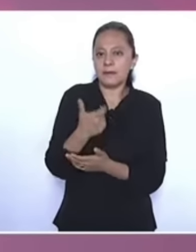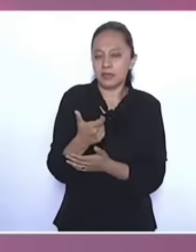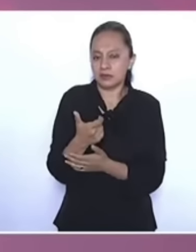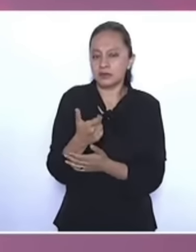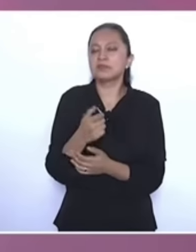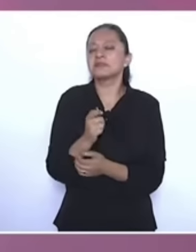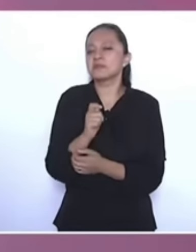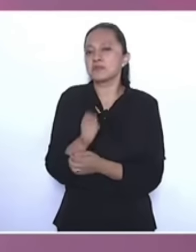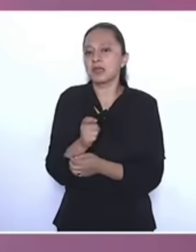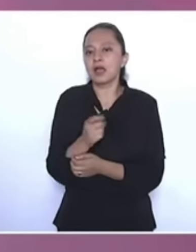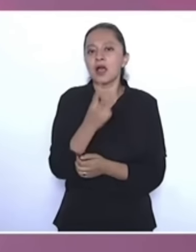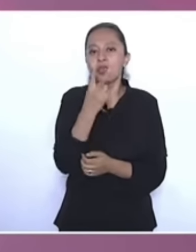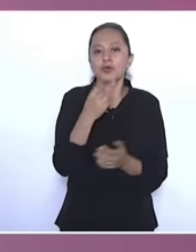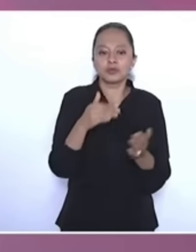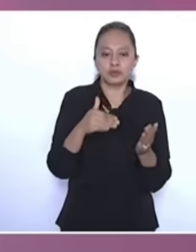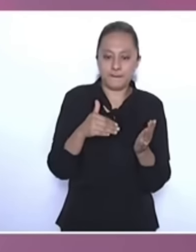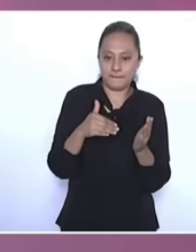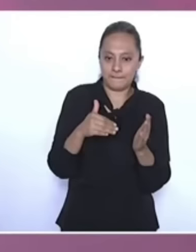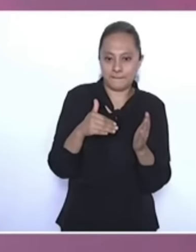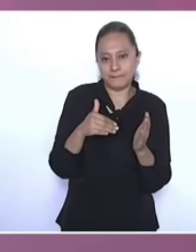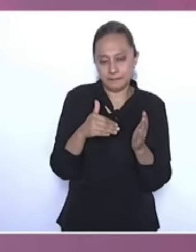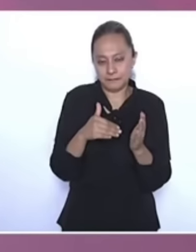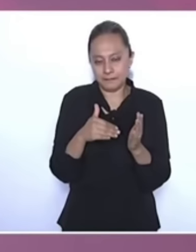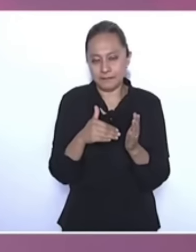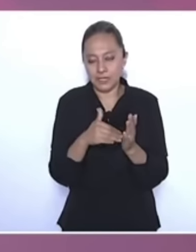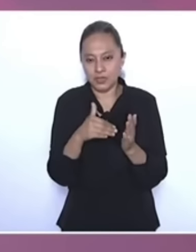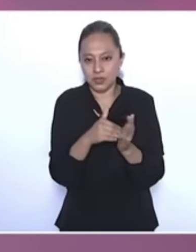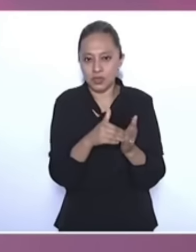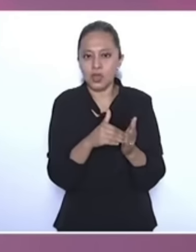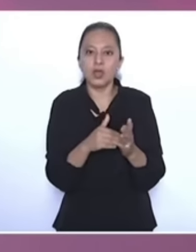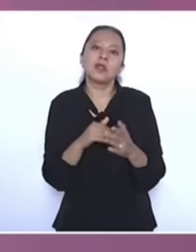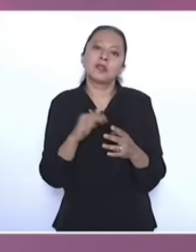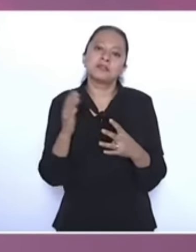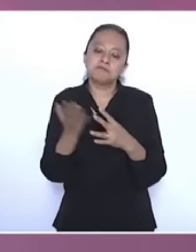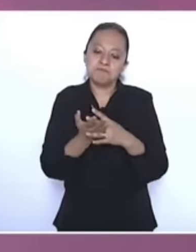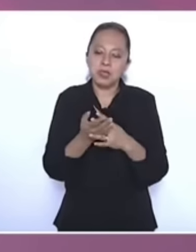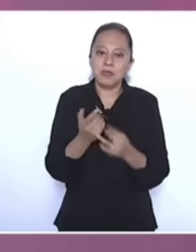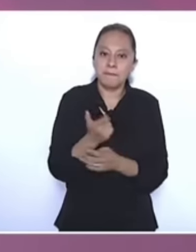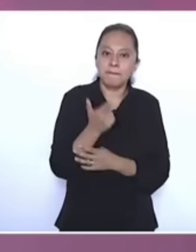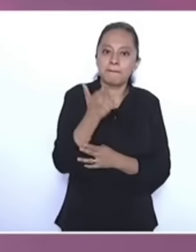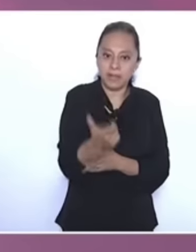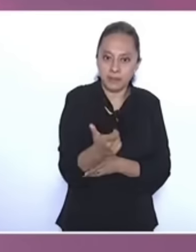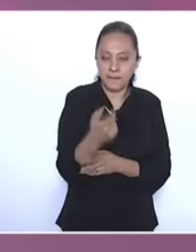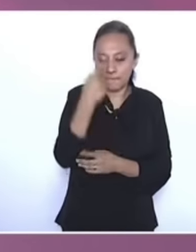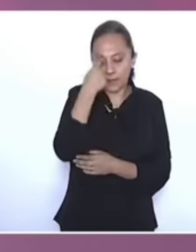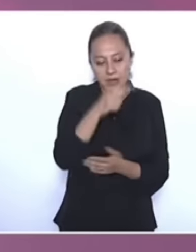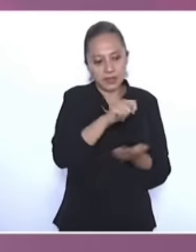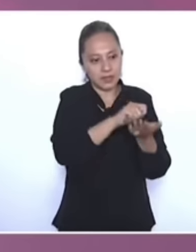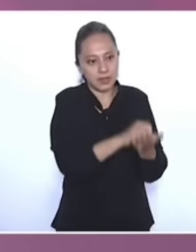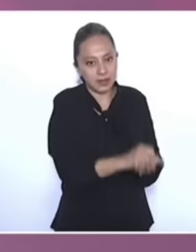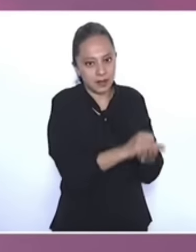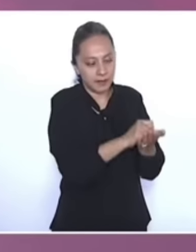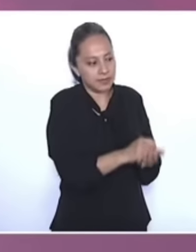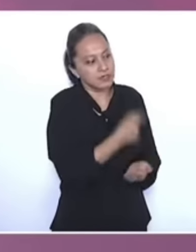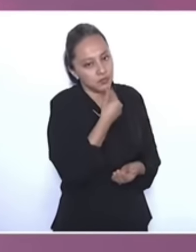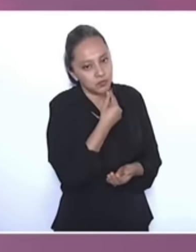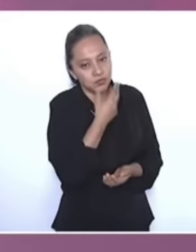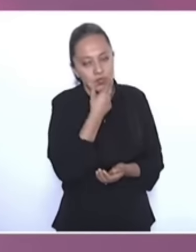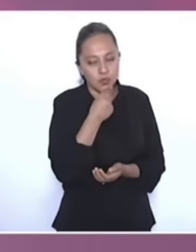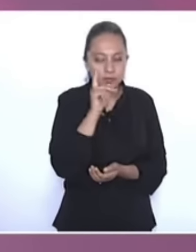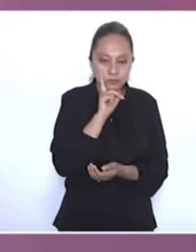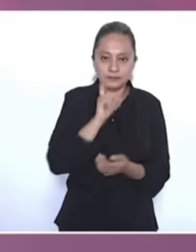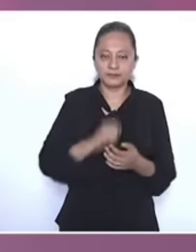en 2.5 millones de terapias de rehabilitación gratuitas para las niñas y los niños. Todas